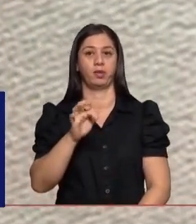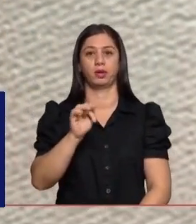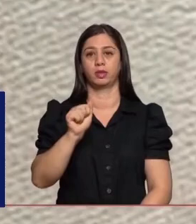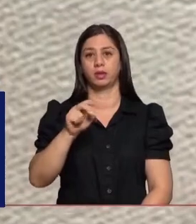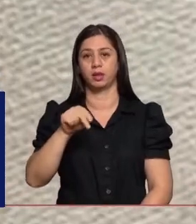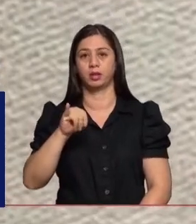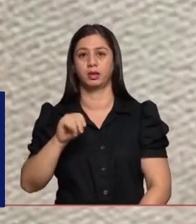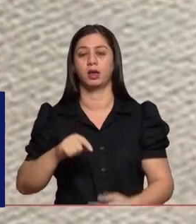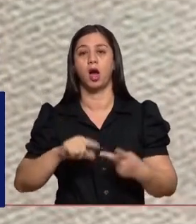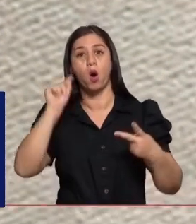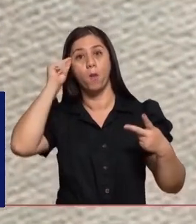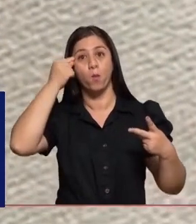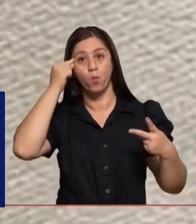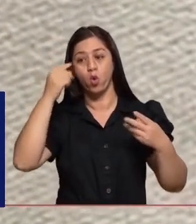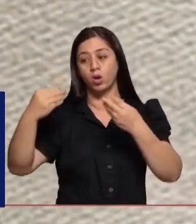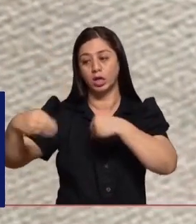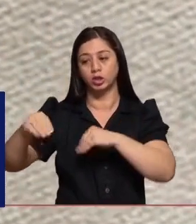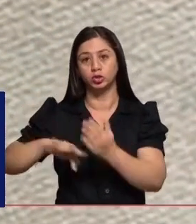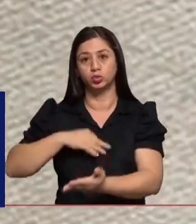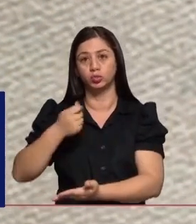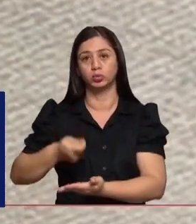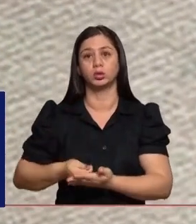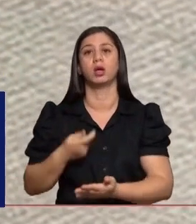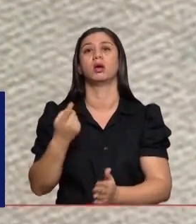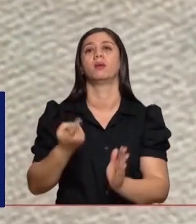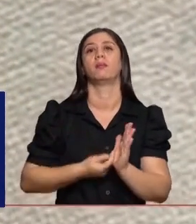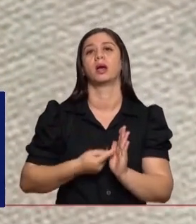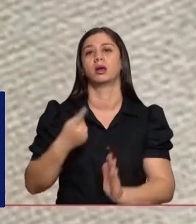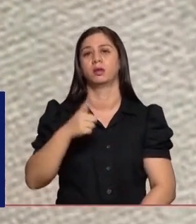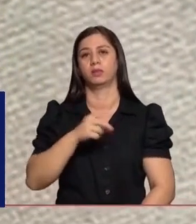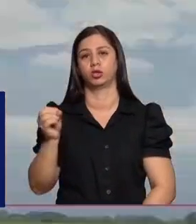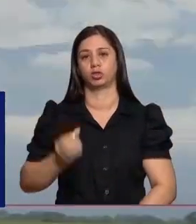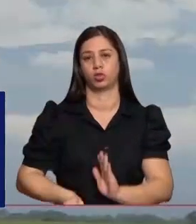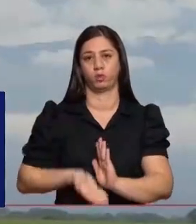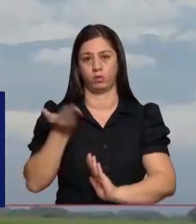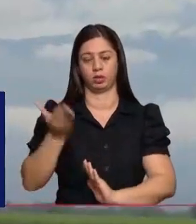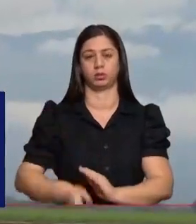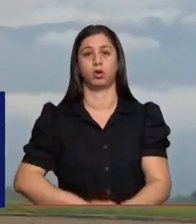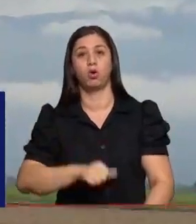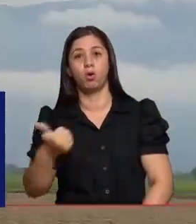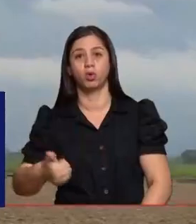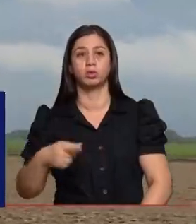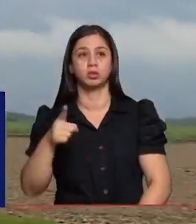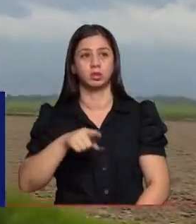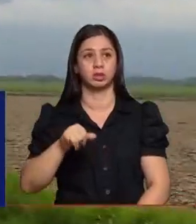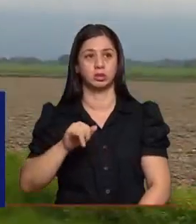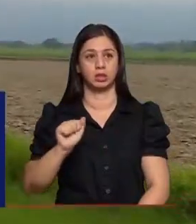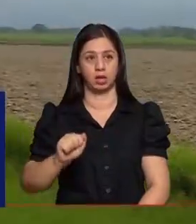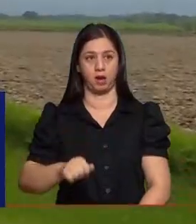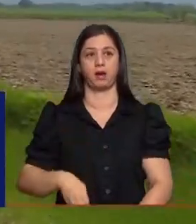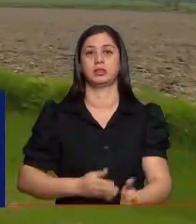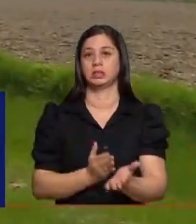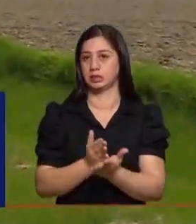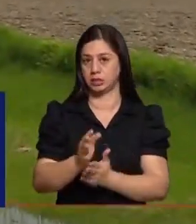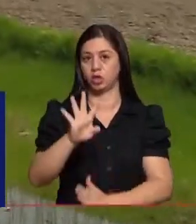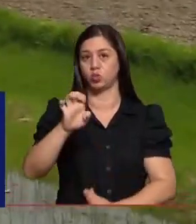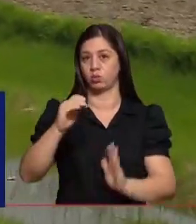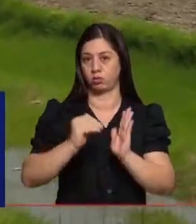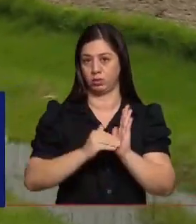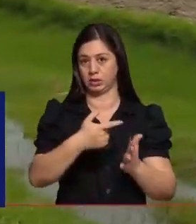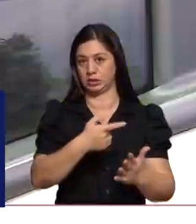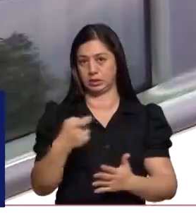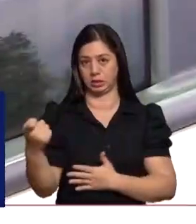vía Bugatuluá, que ya presenta un incremento de 1.200 pesos, mientras otros, como el de CIAT, se mantienen